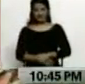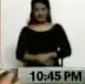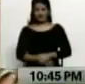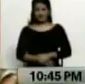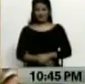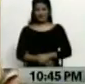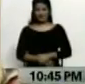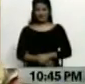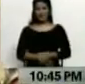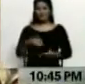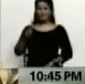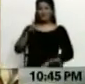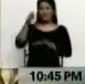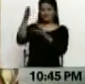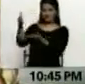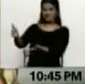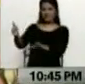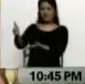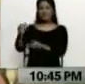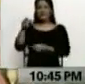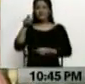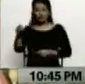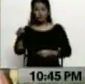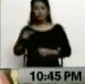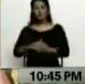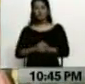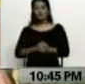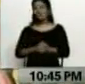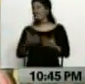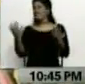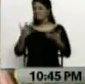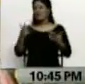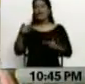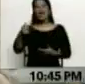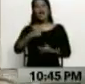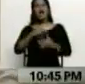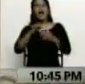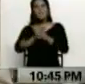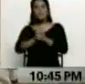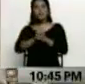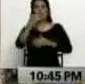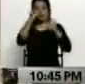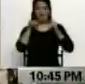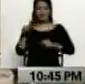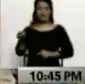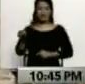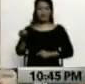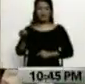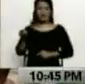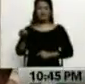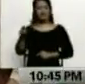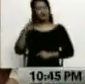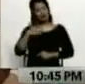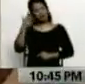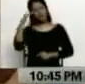Cristóbal para usted amigo de Chávez que ama nuestro